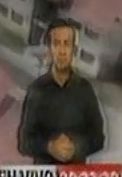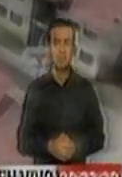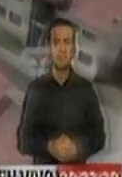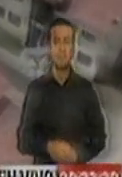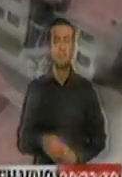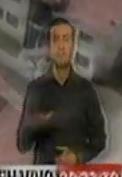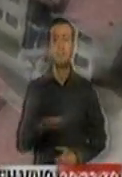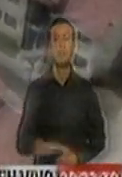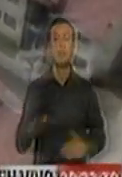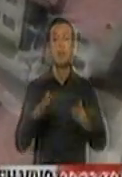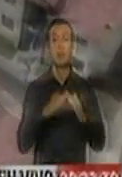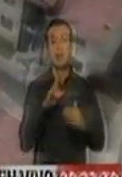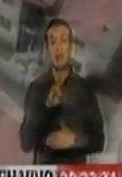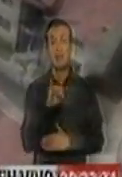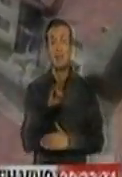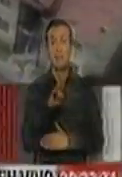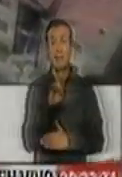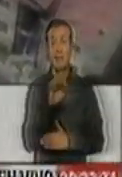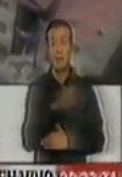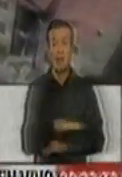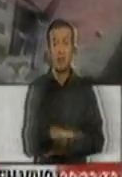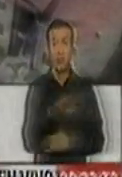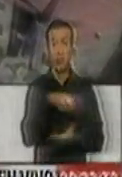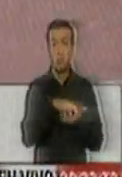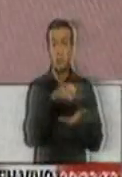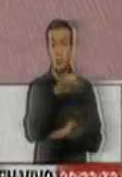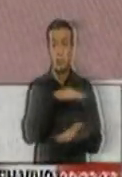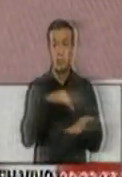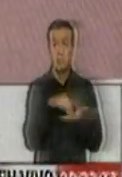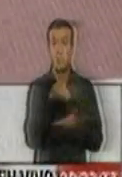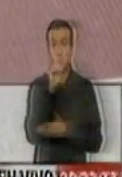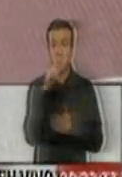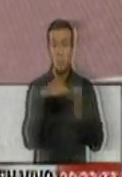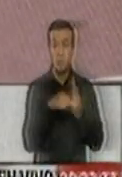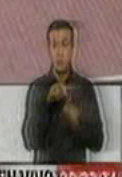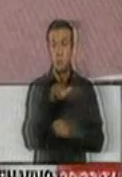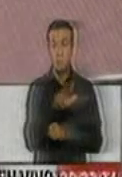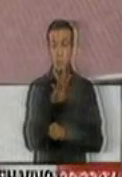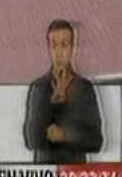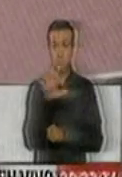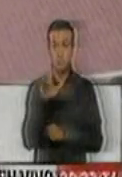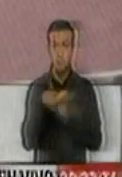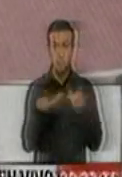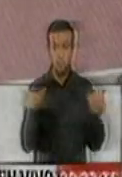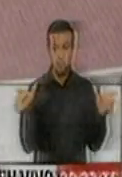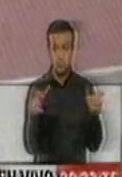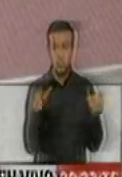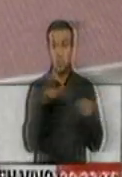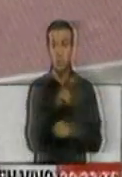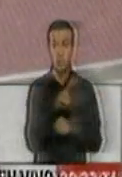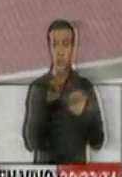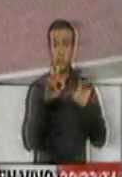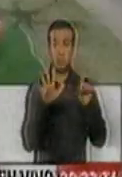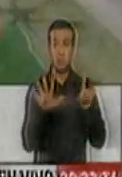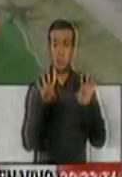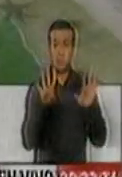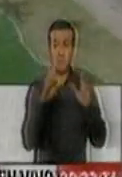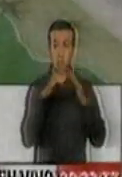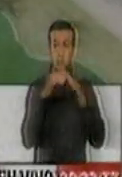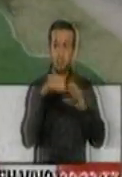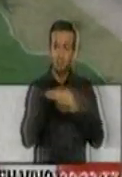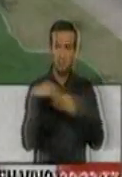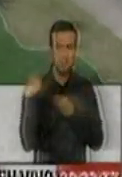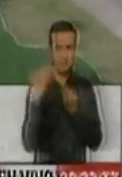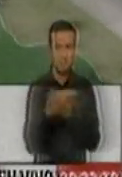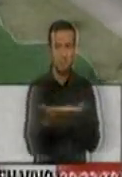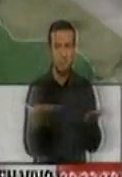Solo en la urbanización Rivieras del Carrizal, en Calceta, provincia de Manabí, 1.345 personas acogidas en 269 viviendas son las